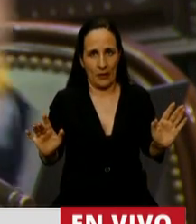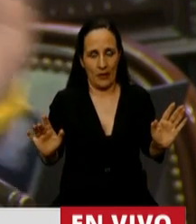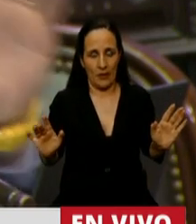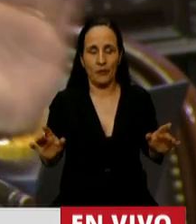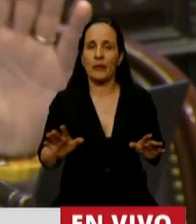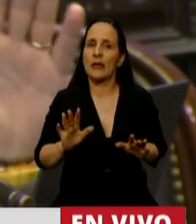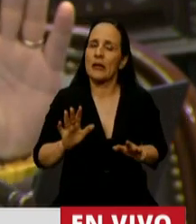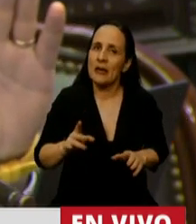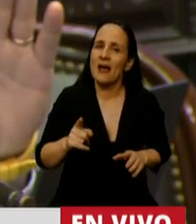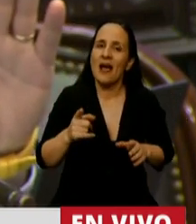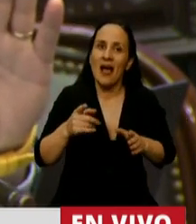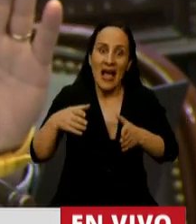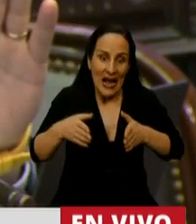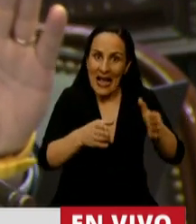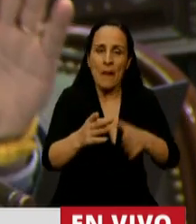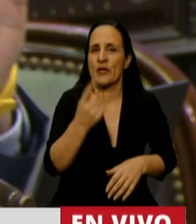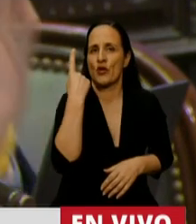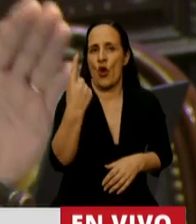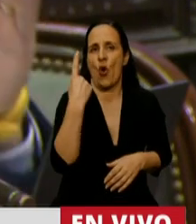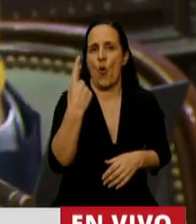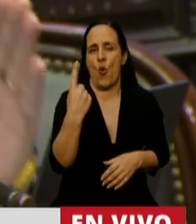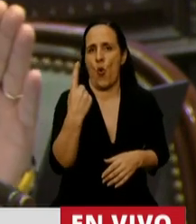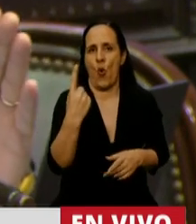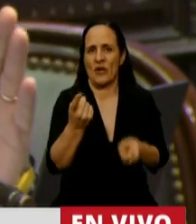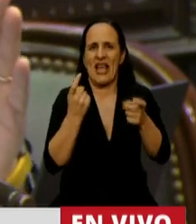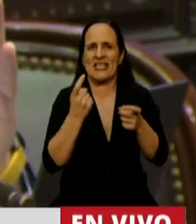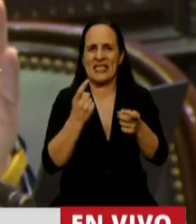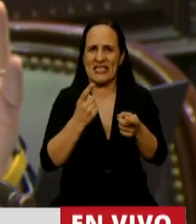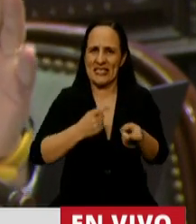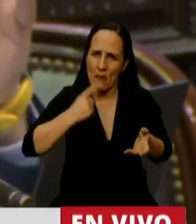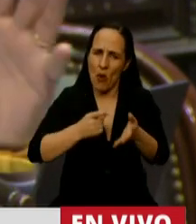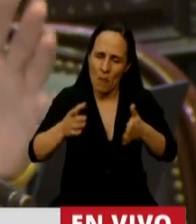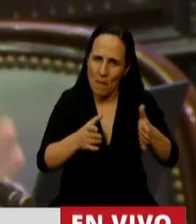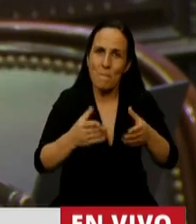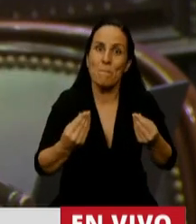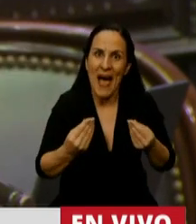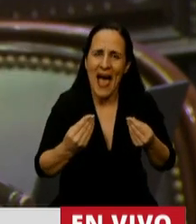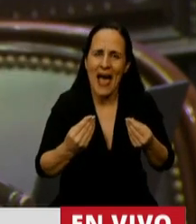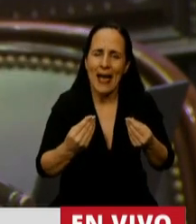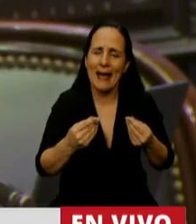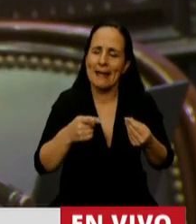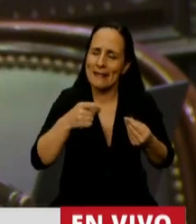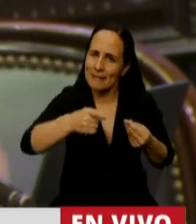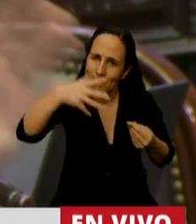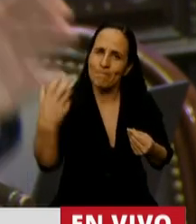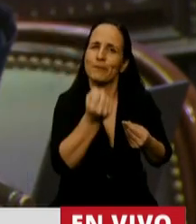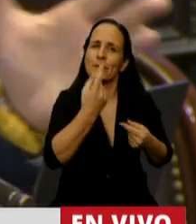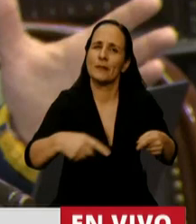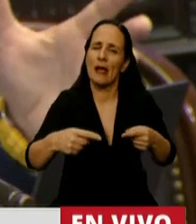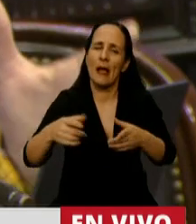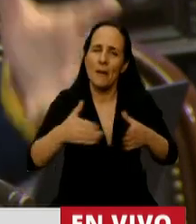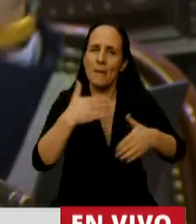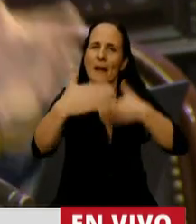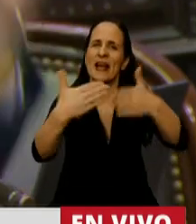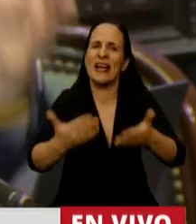un solo camino es necesario tomar para recuperar en parte la senda del